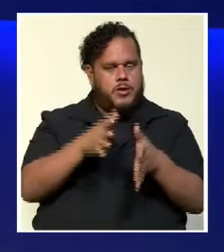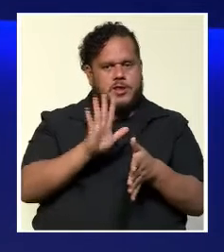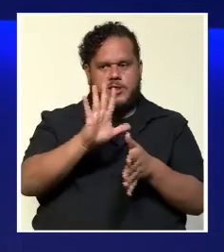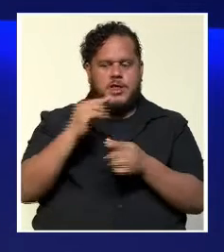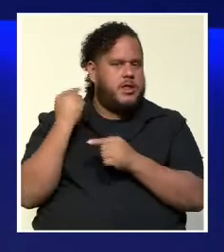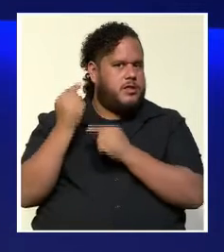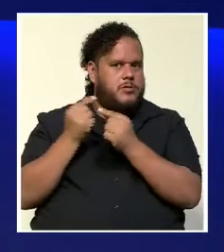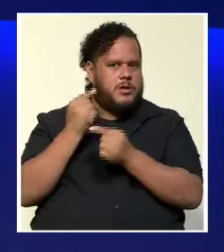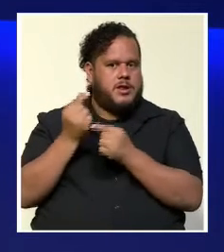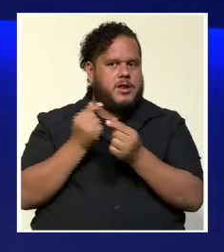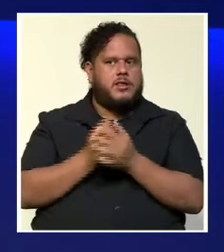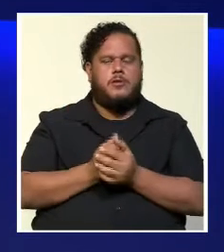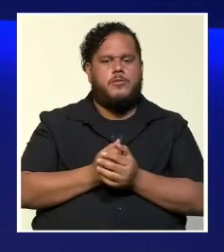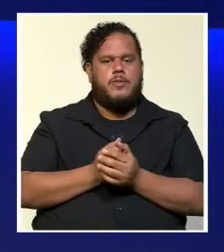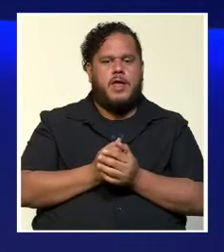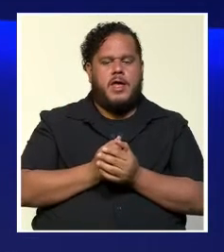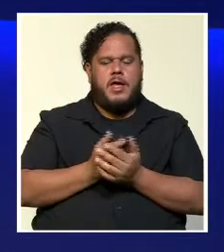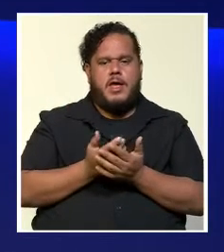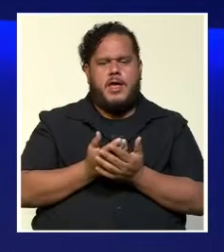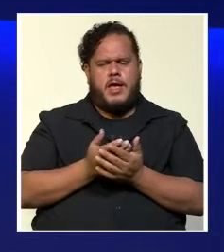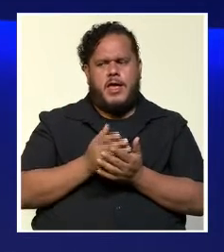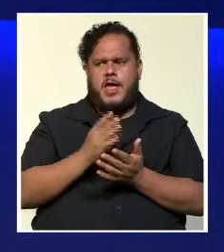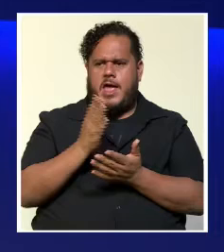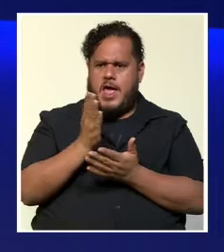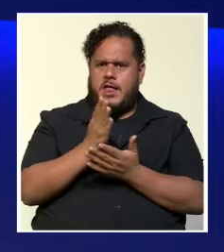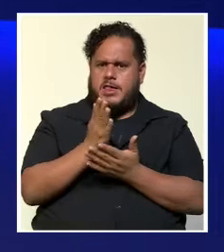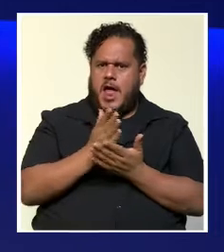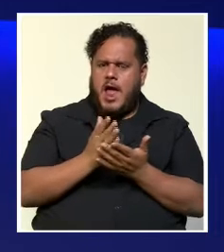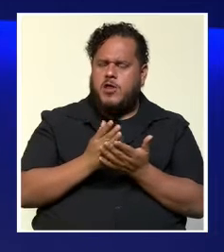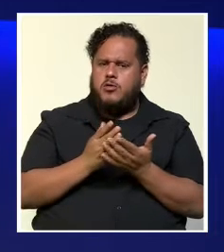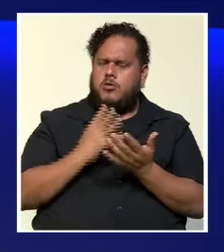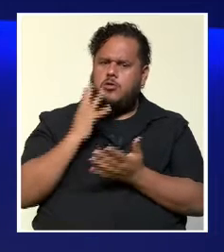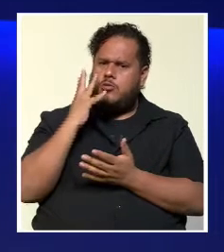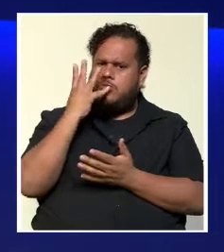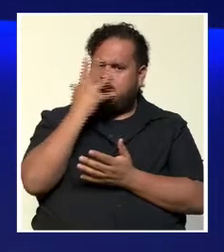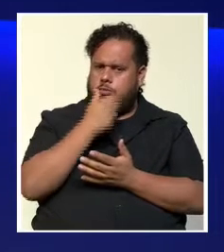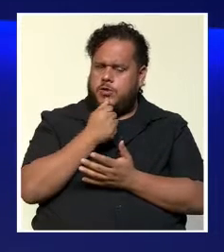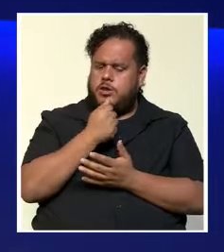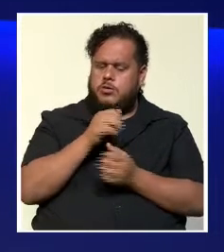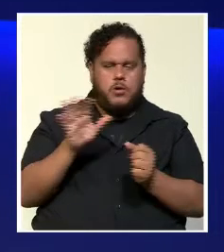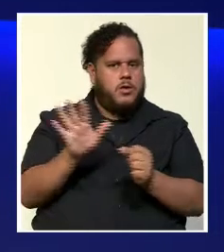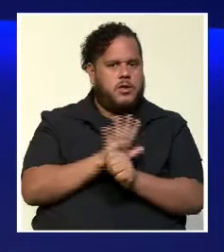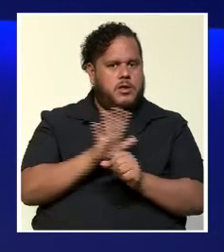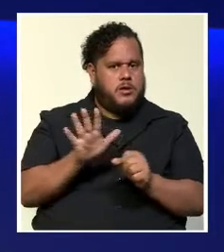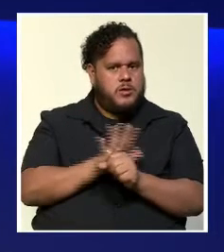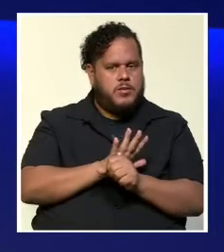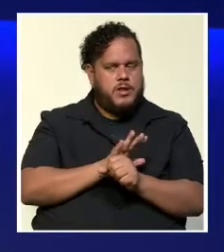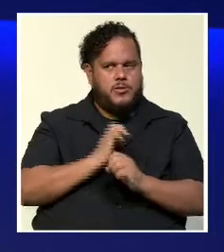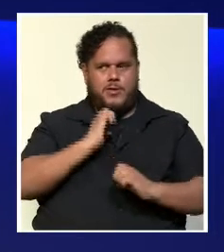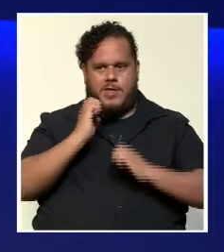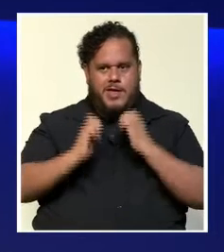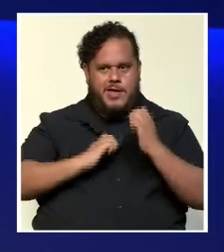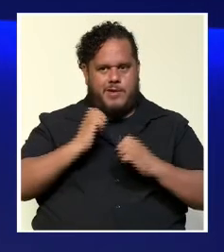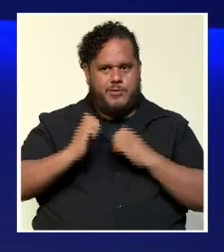generación en ediciones artesanales, es una aventura maravillosa y llena de